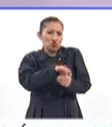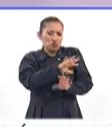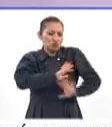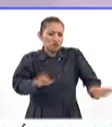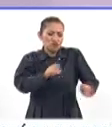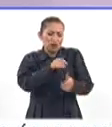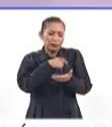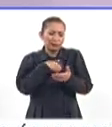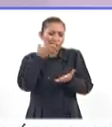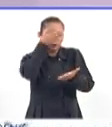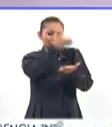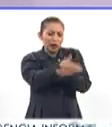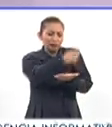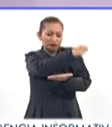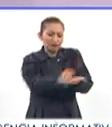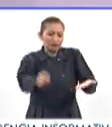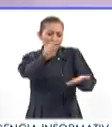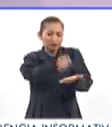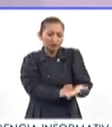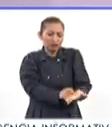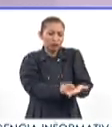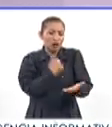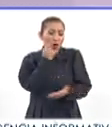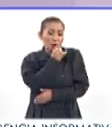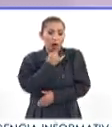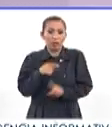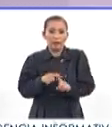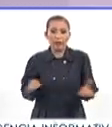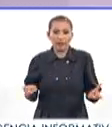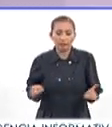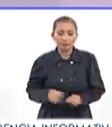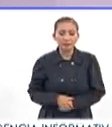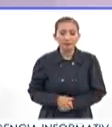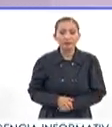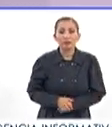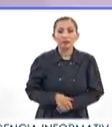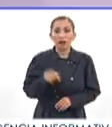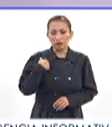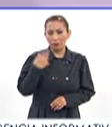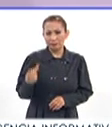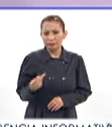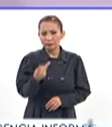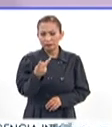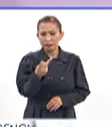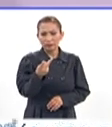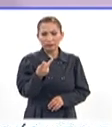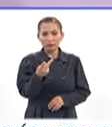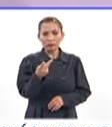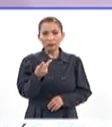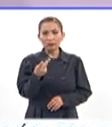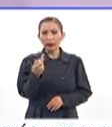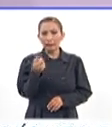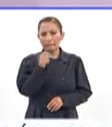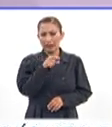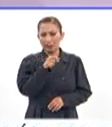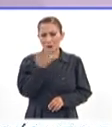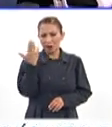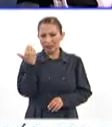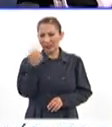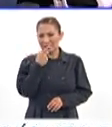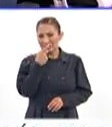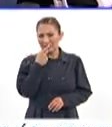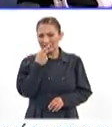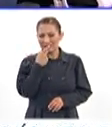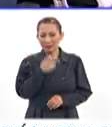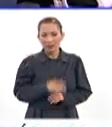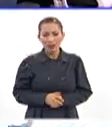votar, va a la casilla y se vota, que es muy distinto al abstencionismo, por supuesto. Me gustaría preguntarles sobre esto que hablábamos antes